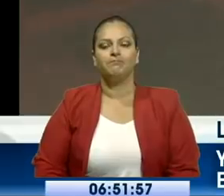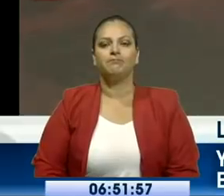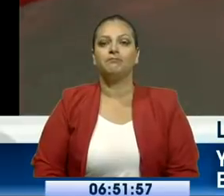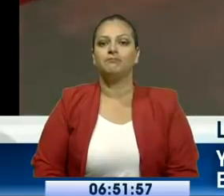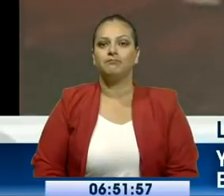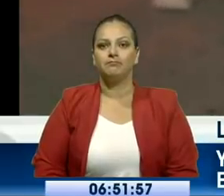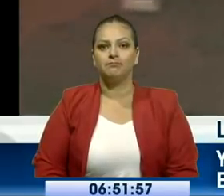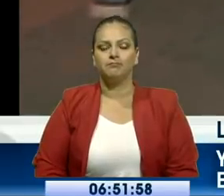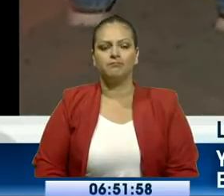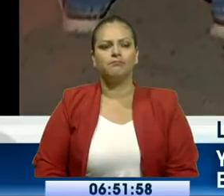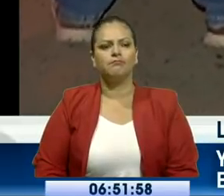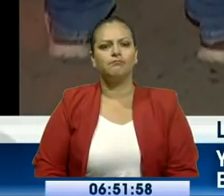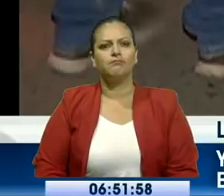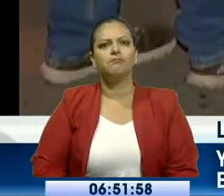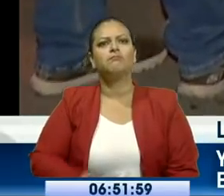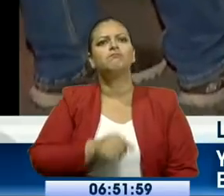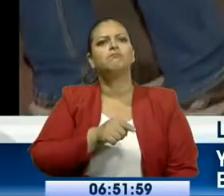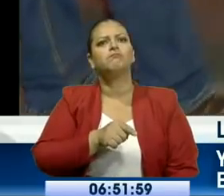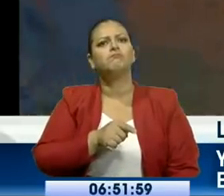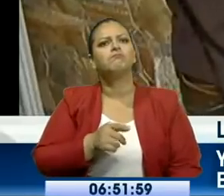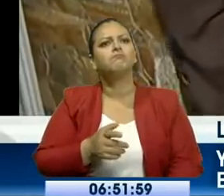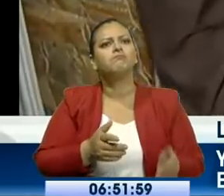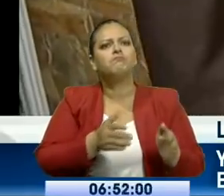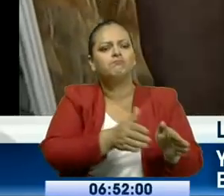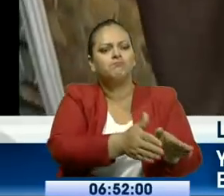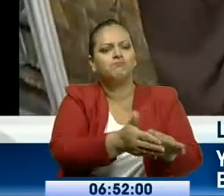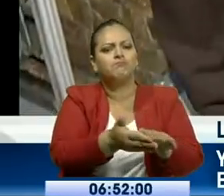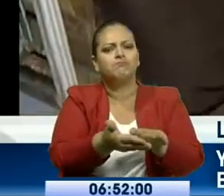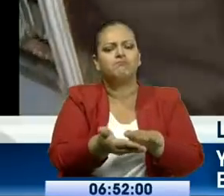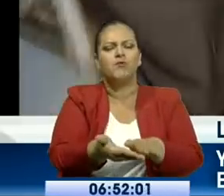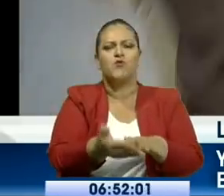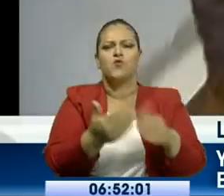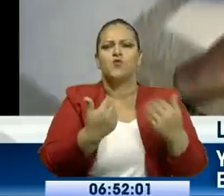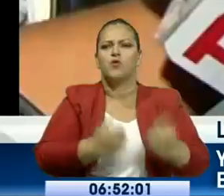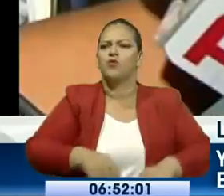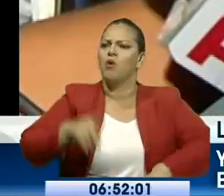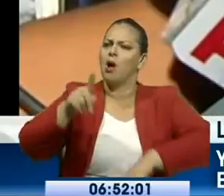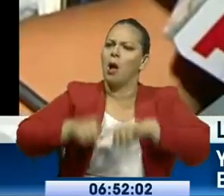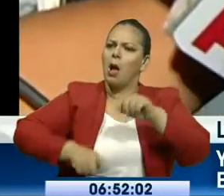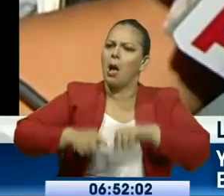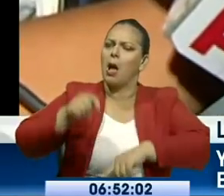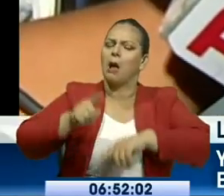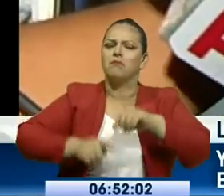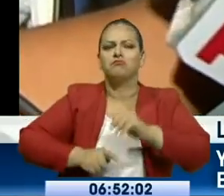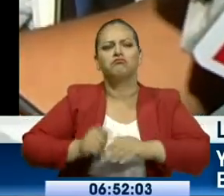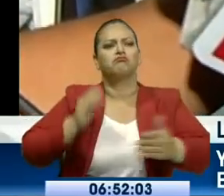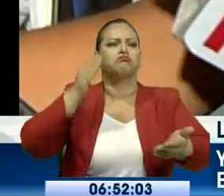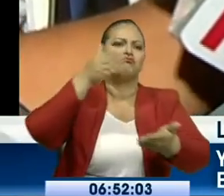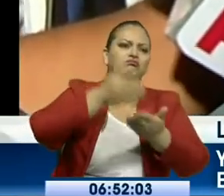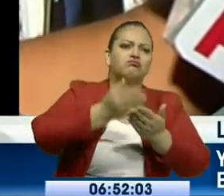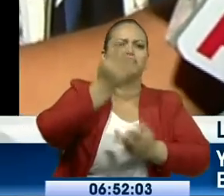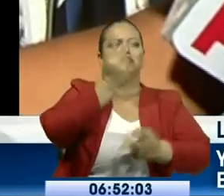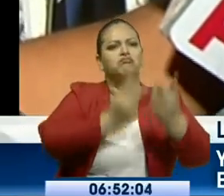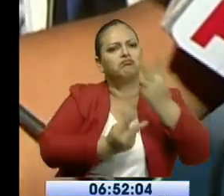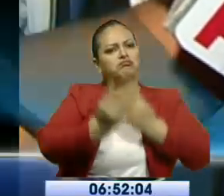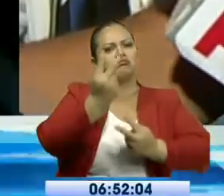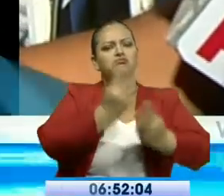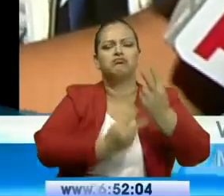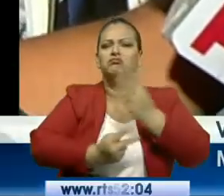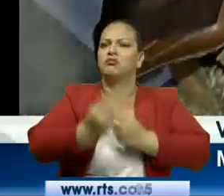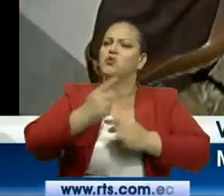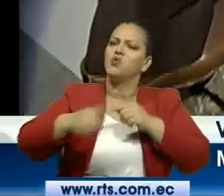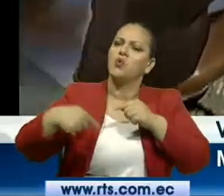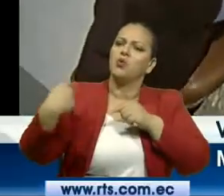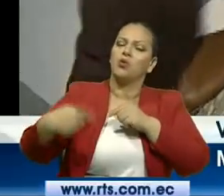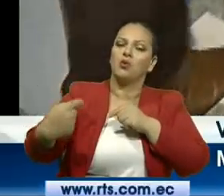el ahora fallecido era visitado con frecuencia por amigos. Bueno, sí le decían porque él tenía amistades, amigos, pero